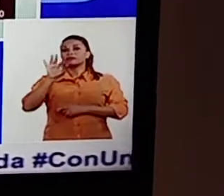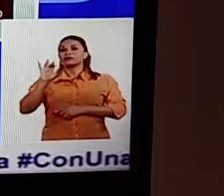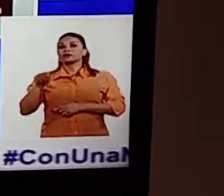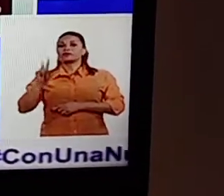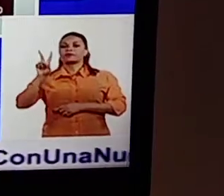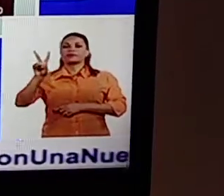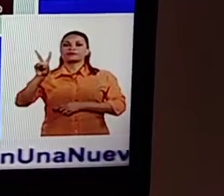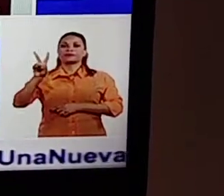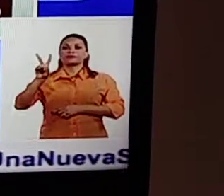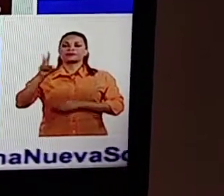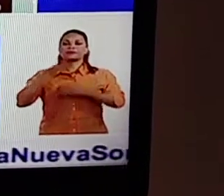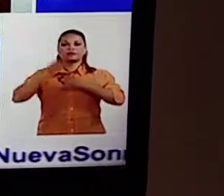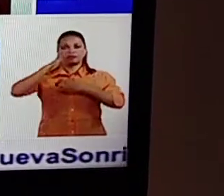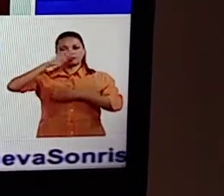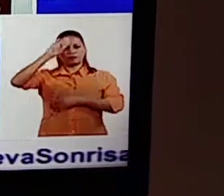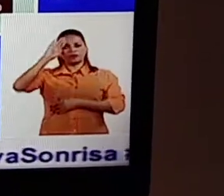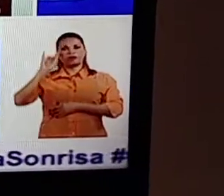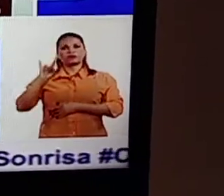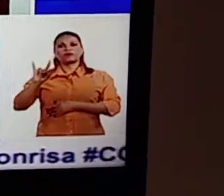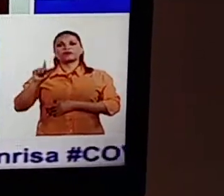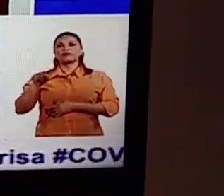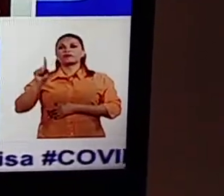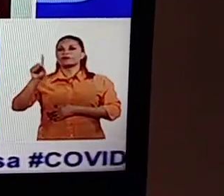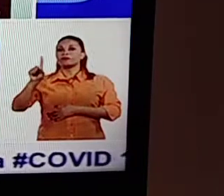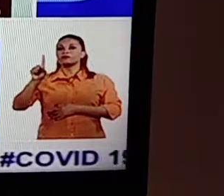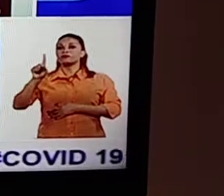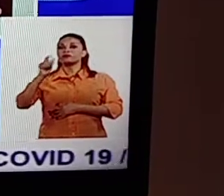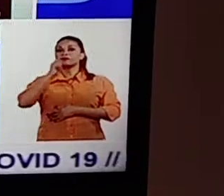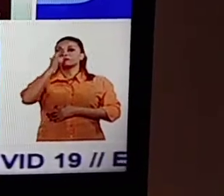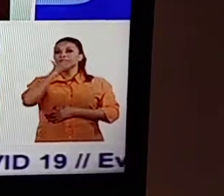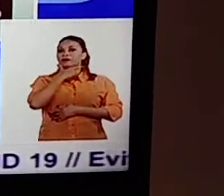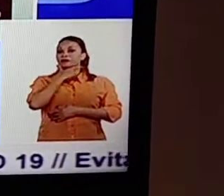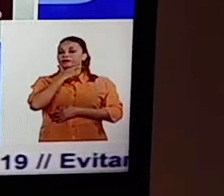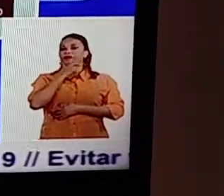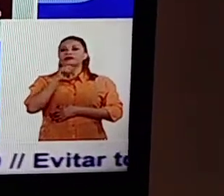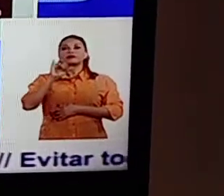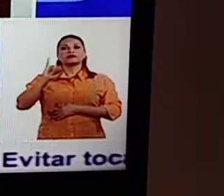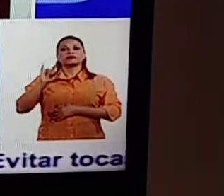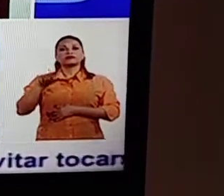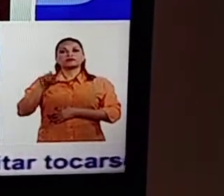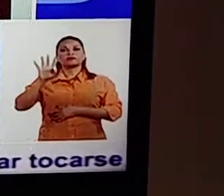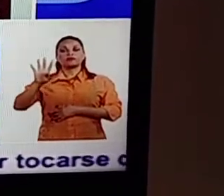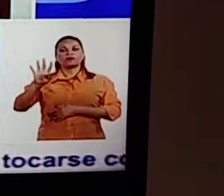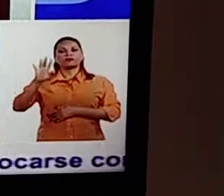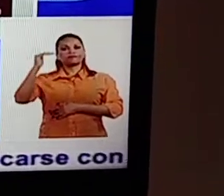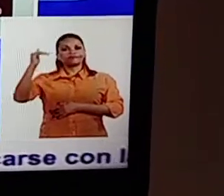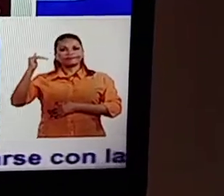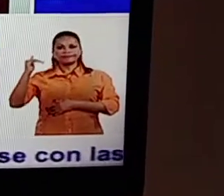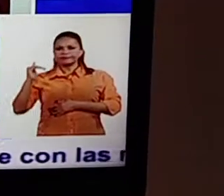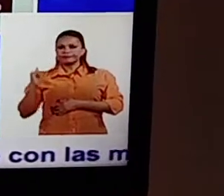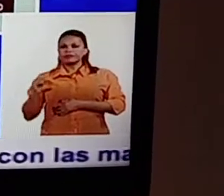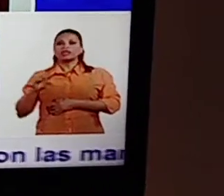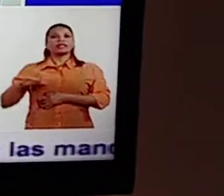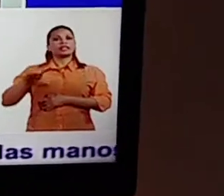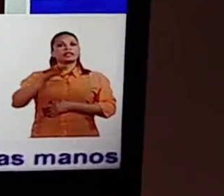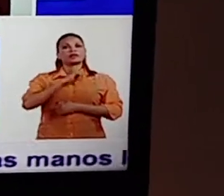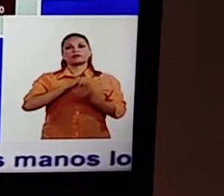18,2%, Santiago de Cuba el 9,1%, Ciego de Ávila el 6,4%, así, de todos los